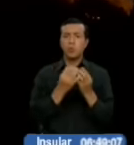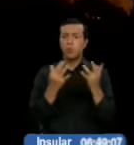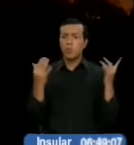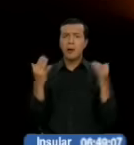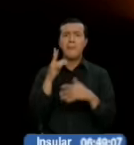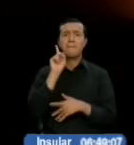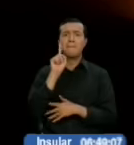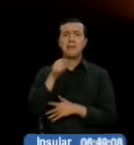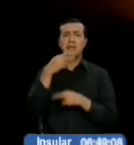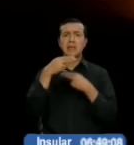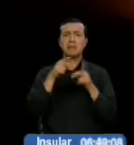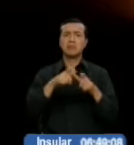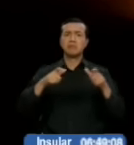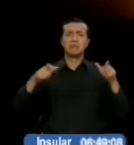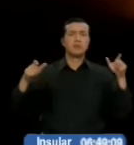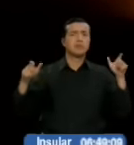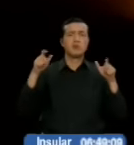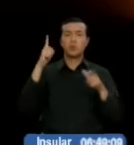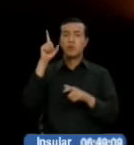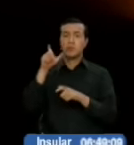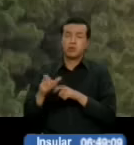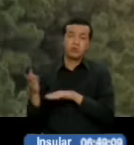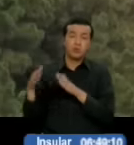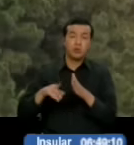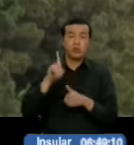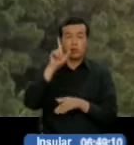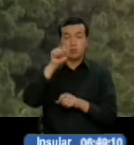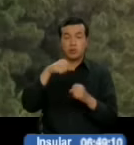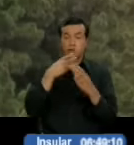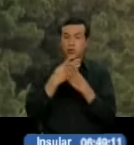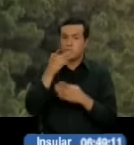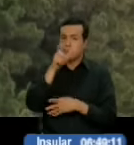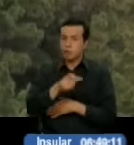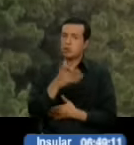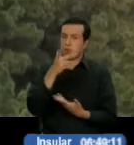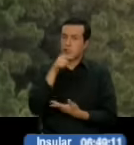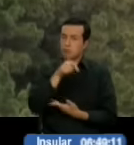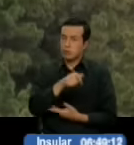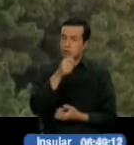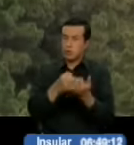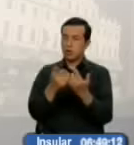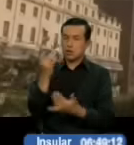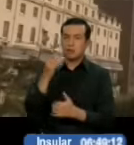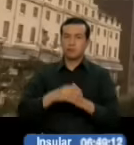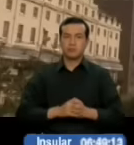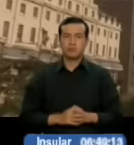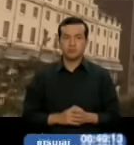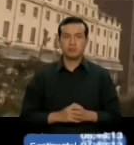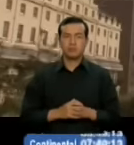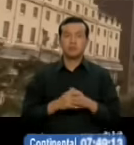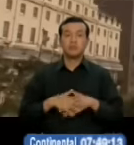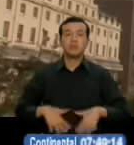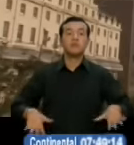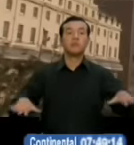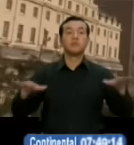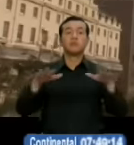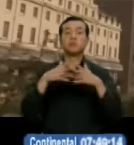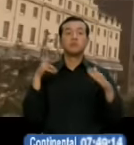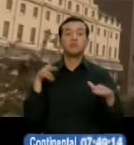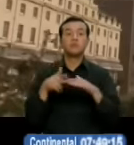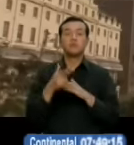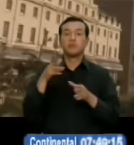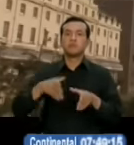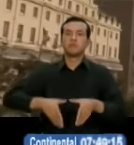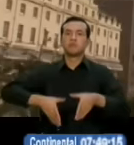1.000 hectáreas. El incendio deja a una persona muerta y un detenido presunto responsable del fuego. En la ciudad de Brighton se inauguró la torre